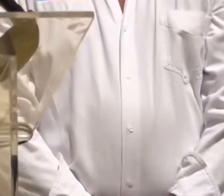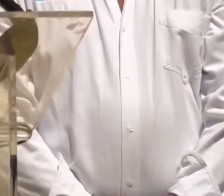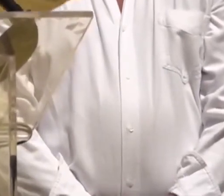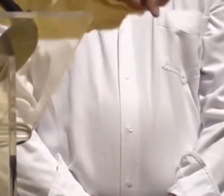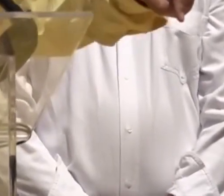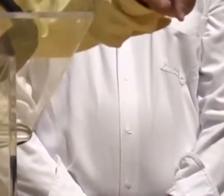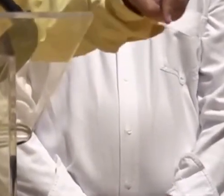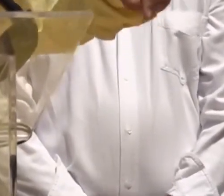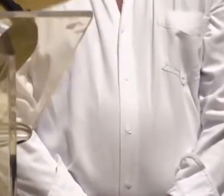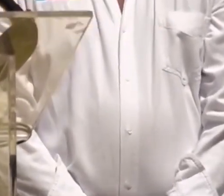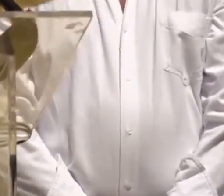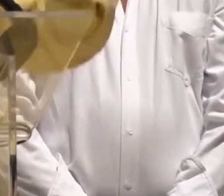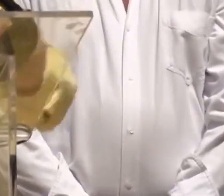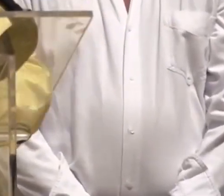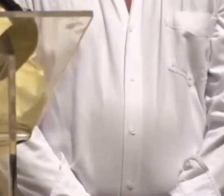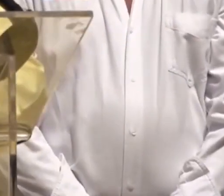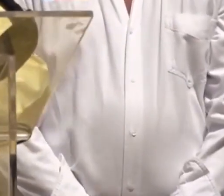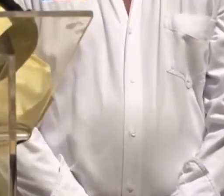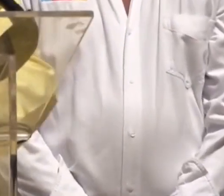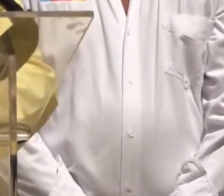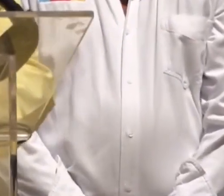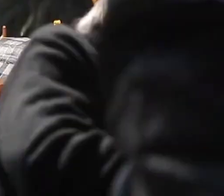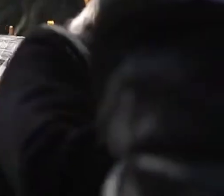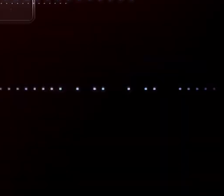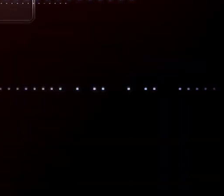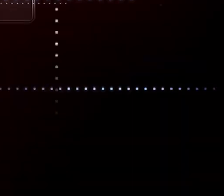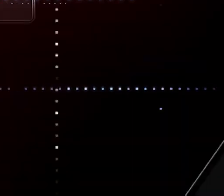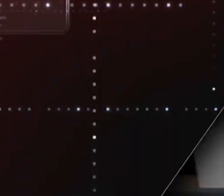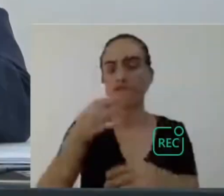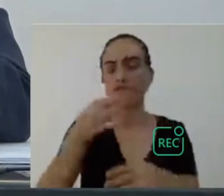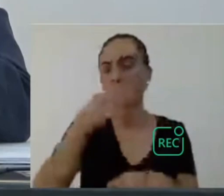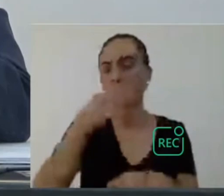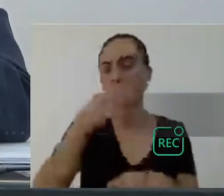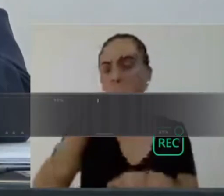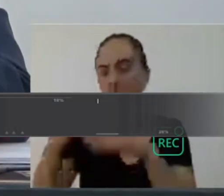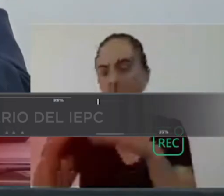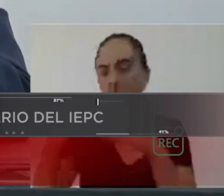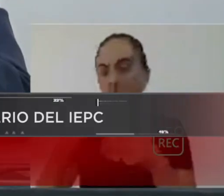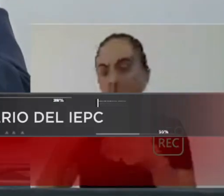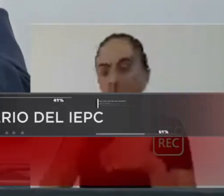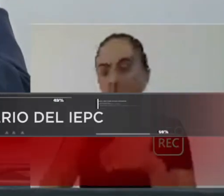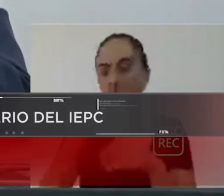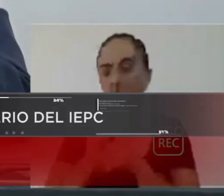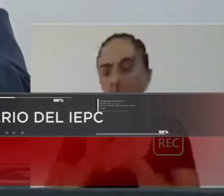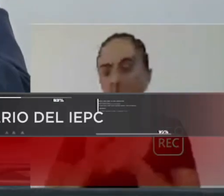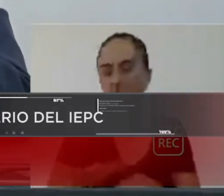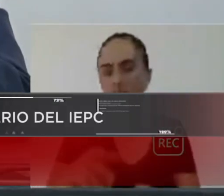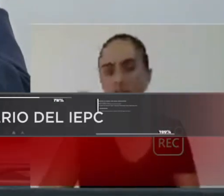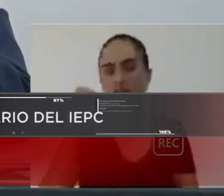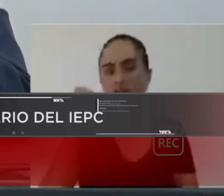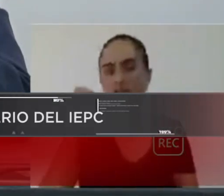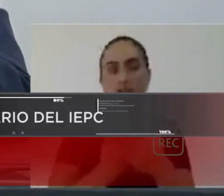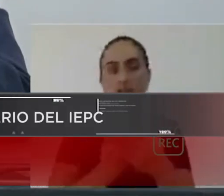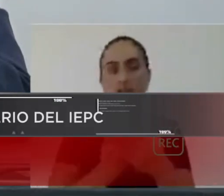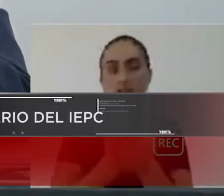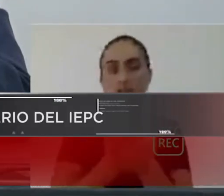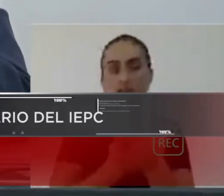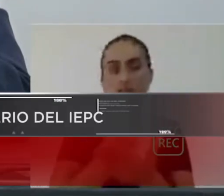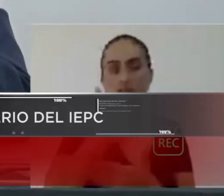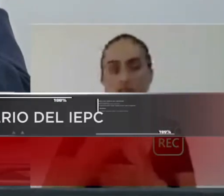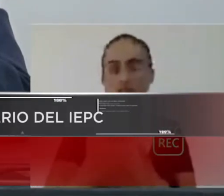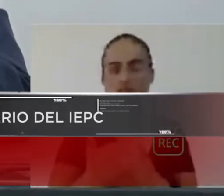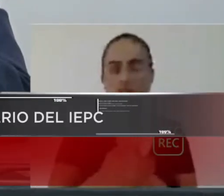Voz del secretario del iepc Cristian flores Garza consejo general del Instituto Nacional electoral emitió el